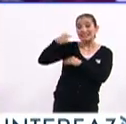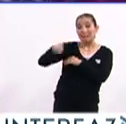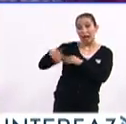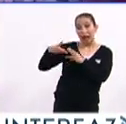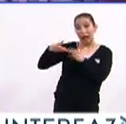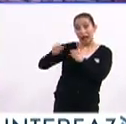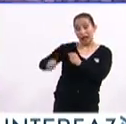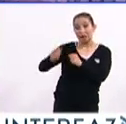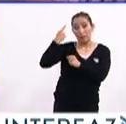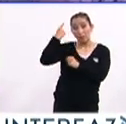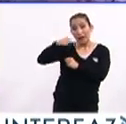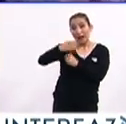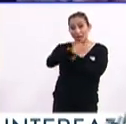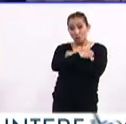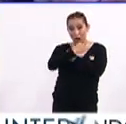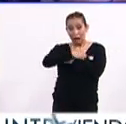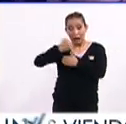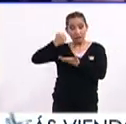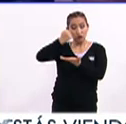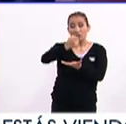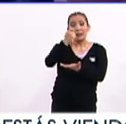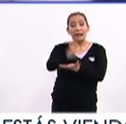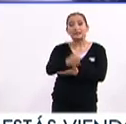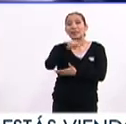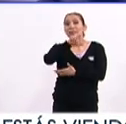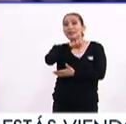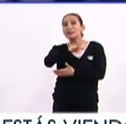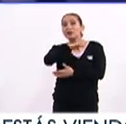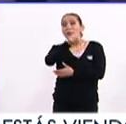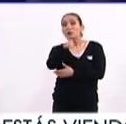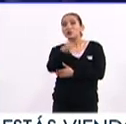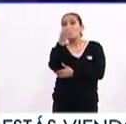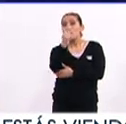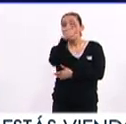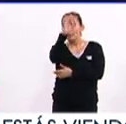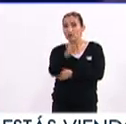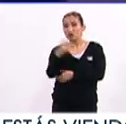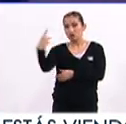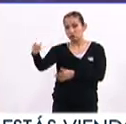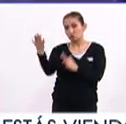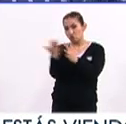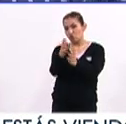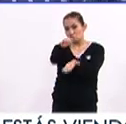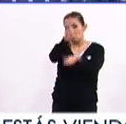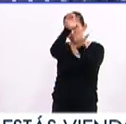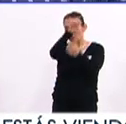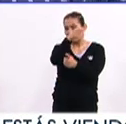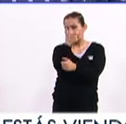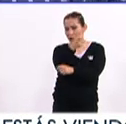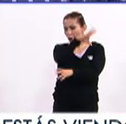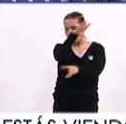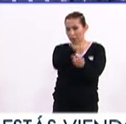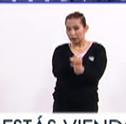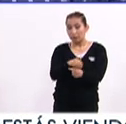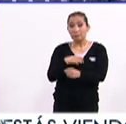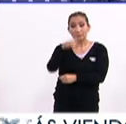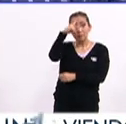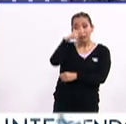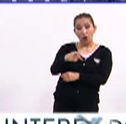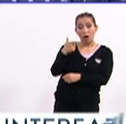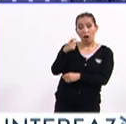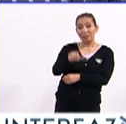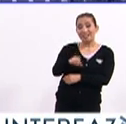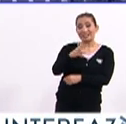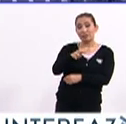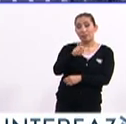el gasto público destinado a educación representó el 19.9% de su Producto Interno Bruto. México destinó